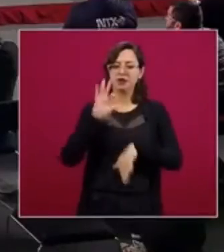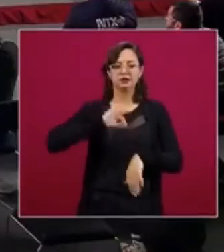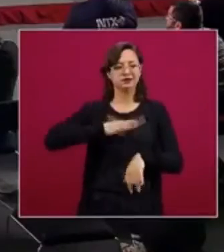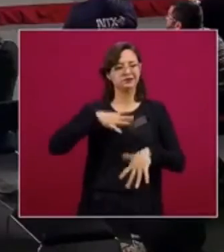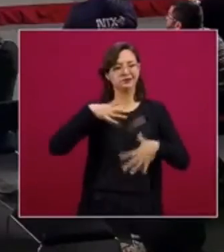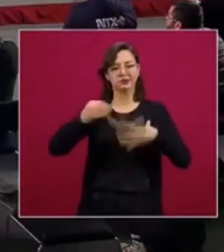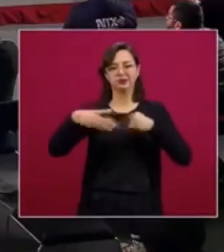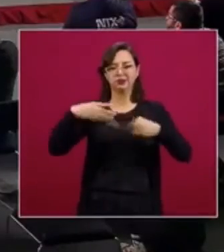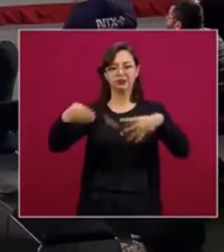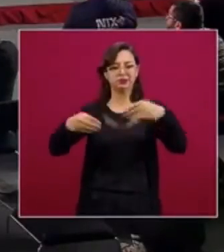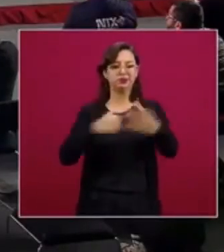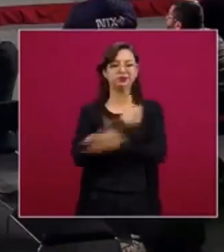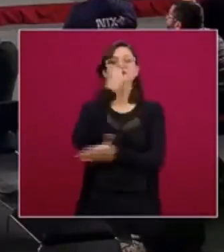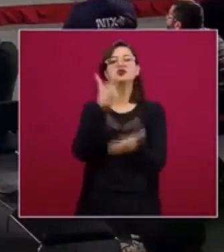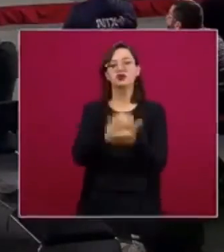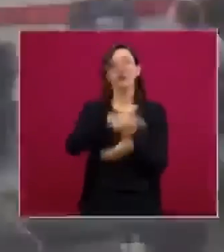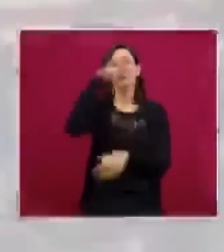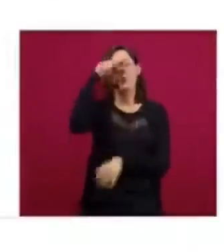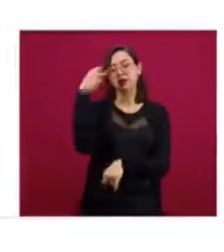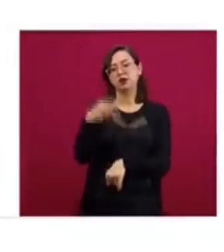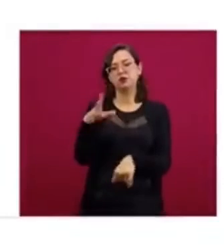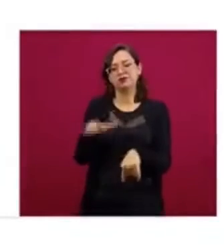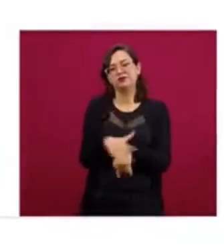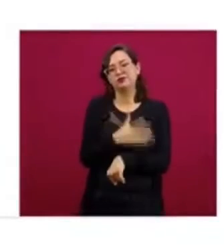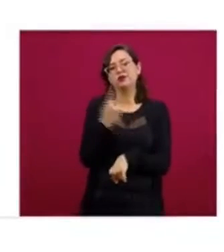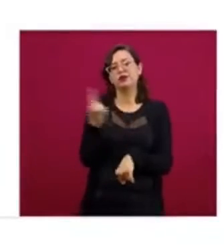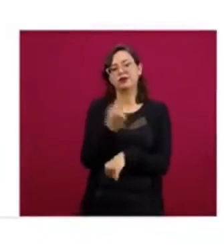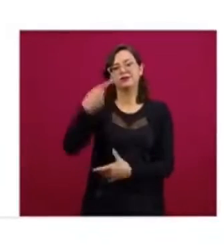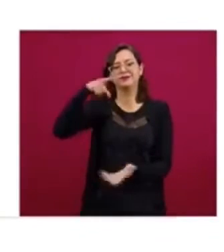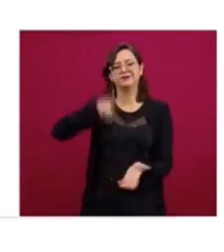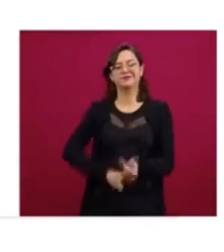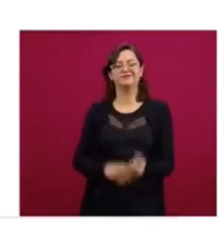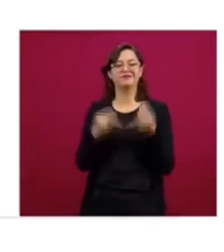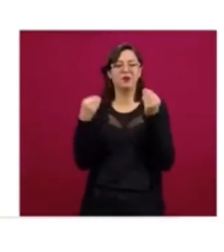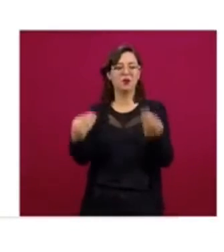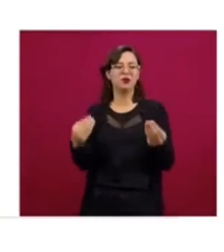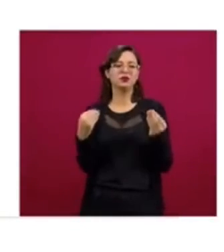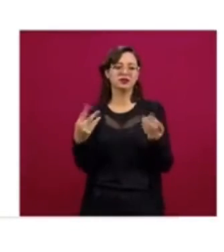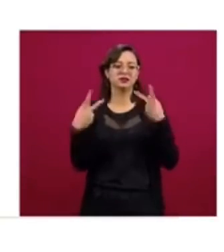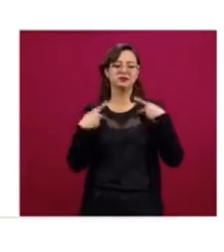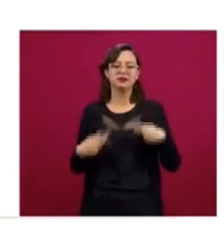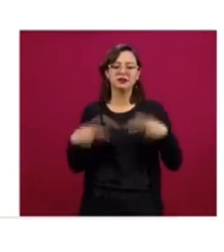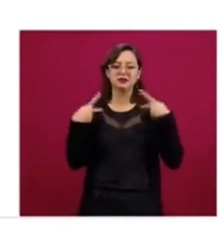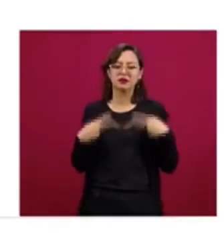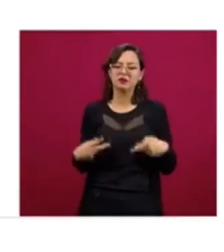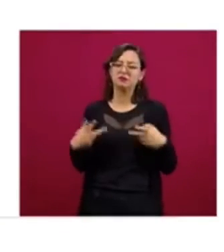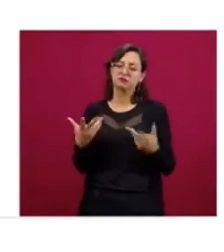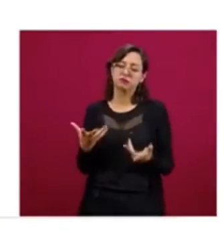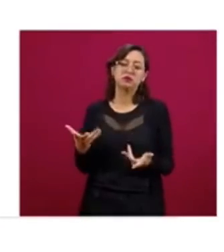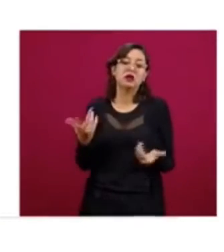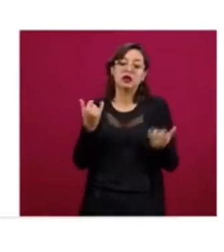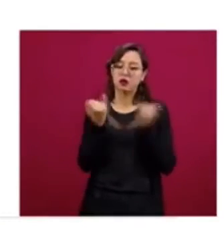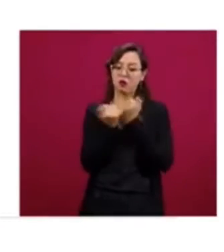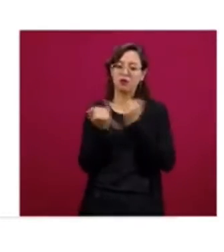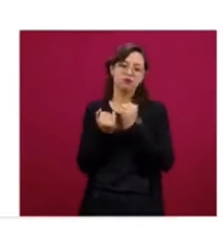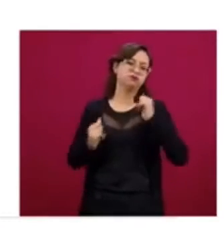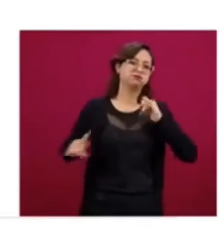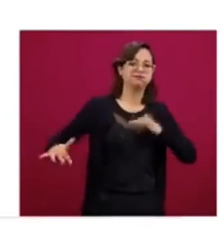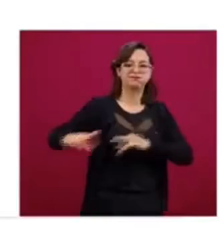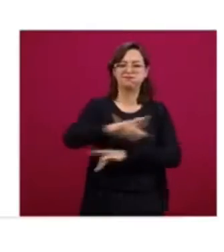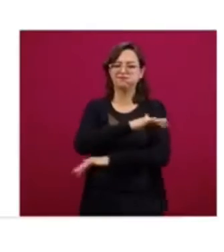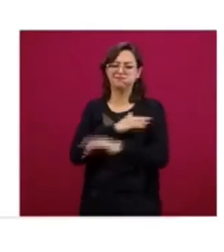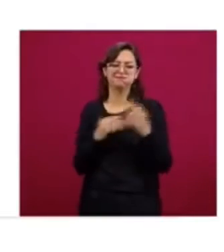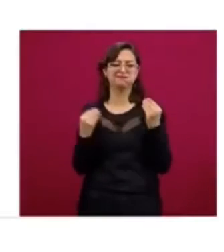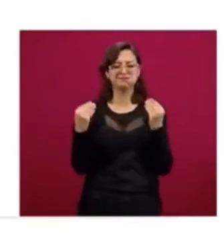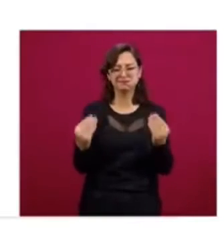piden que cierren el ataúd. Mínimas las personas que dicen 4, 12 horas de velatorio. Es más, nosotros estamos